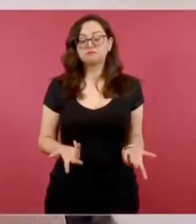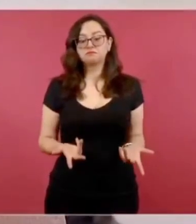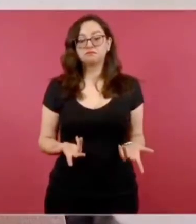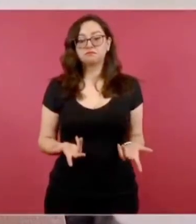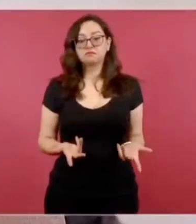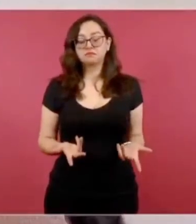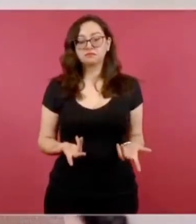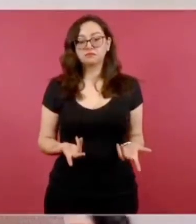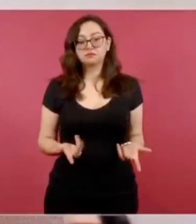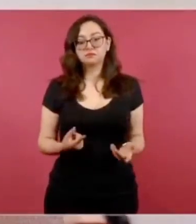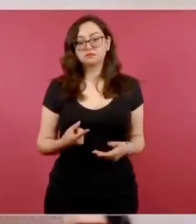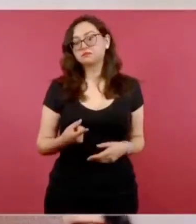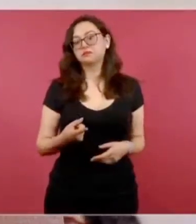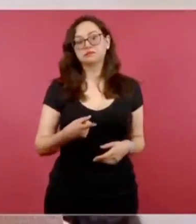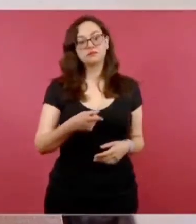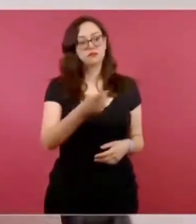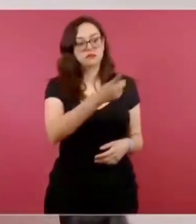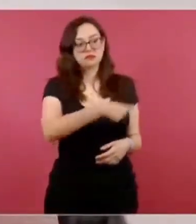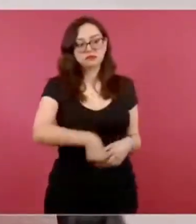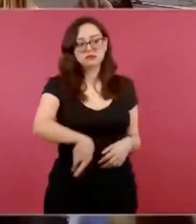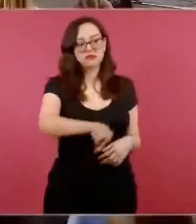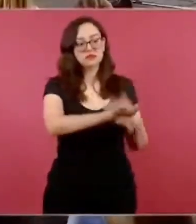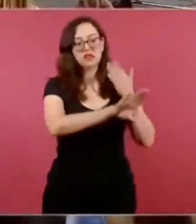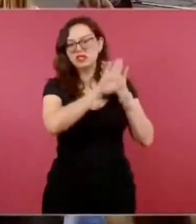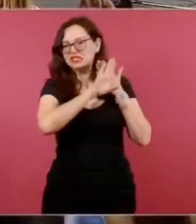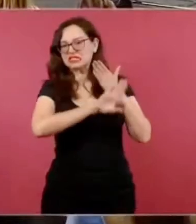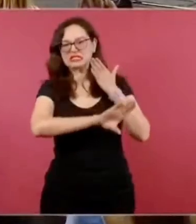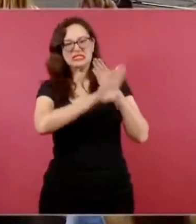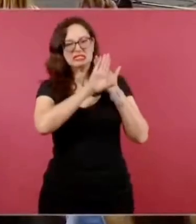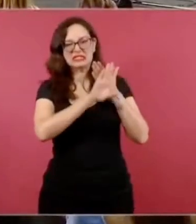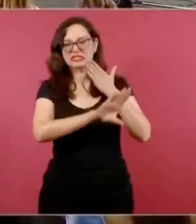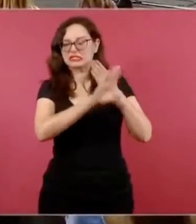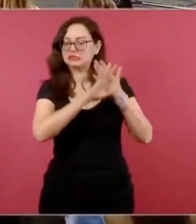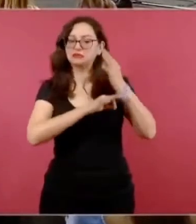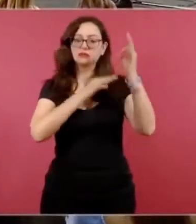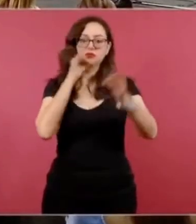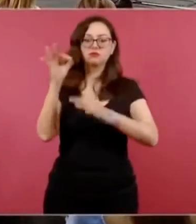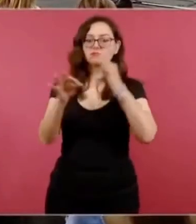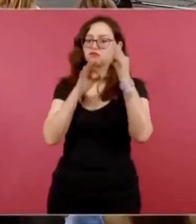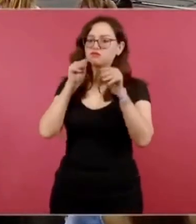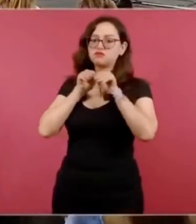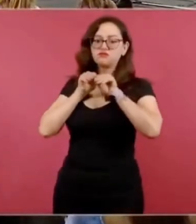del New York Times y del periodista premio Nobel,